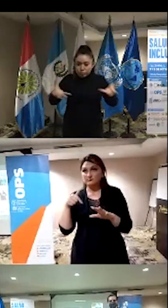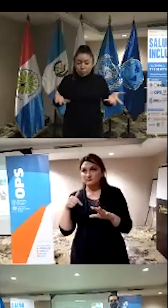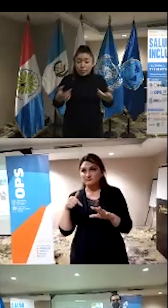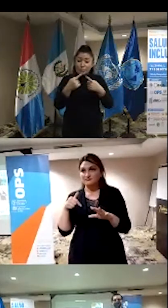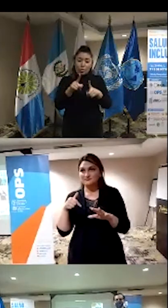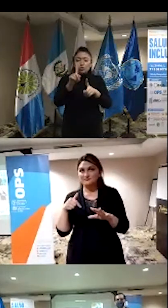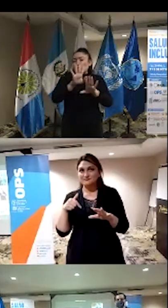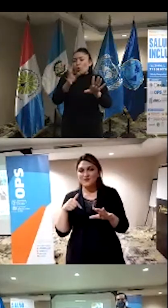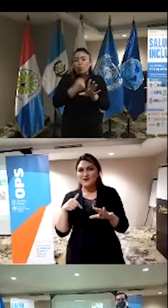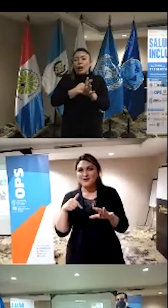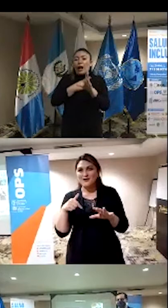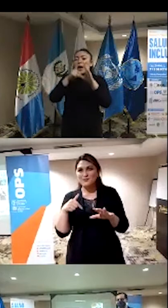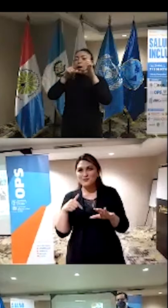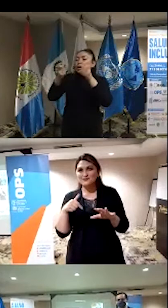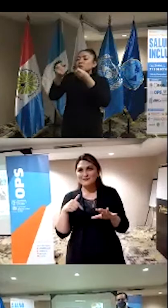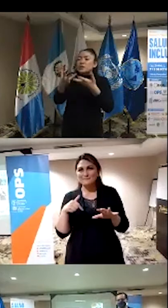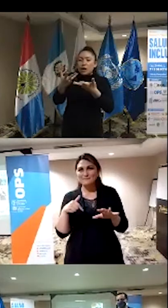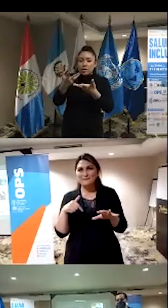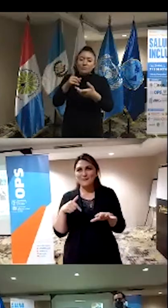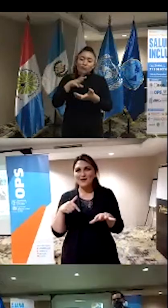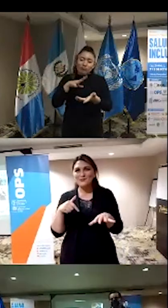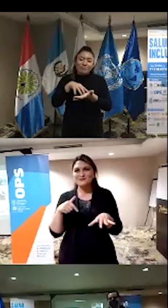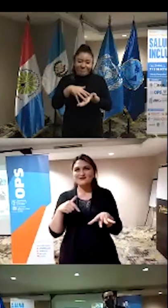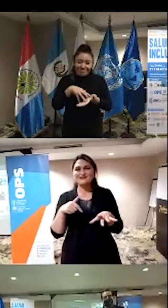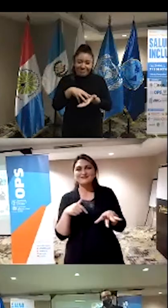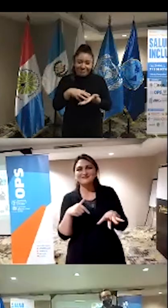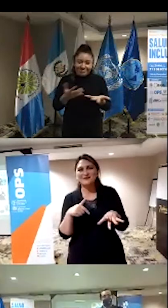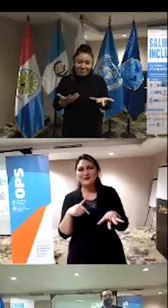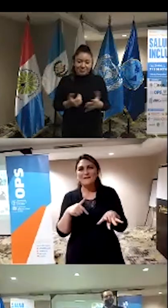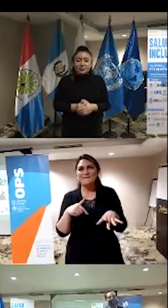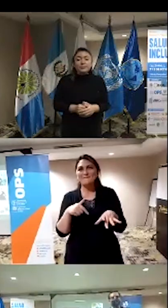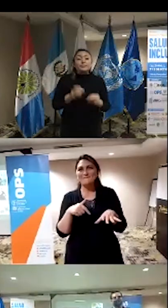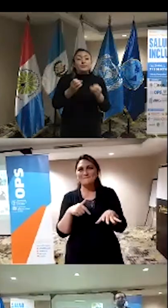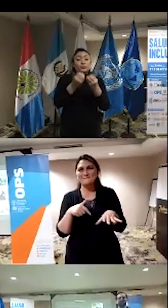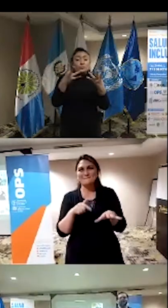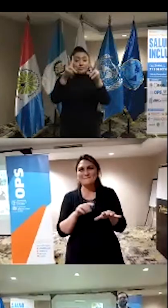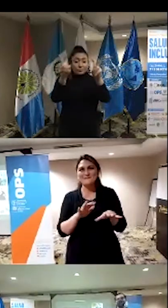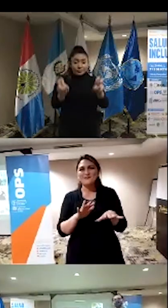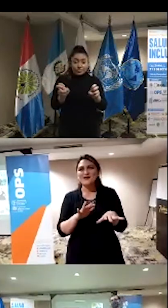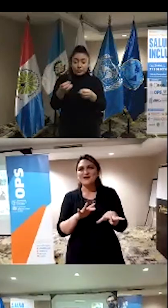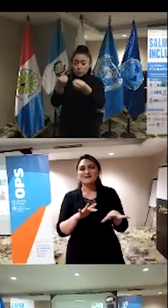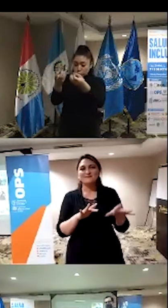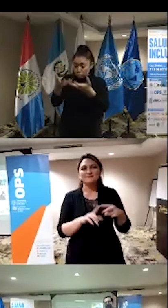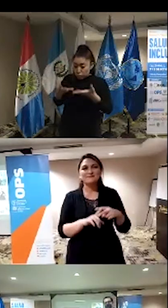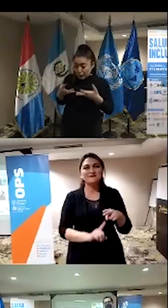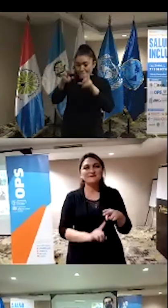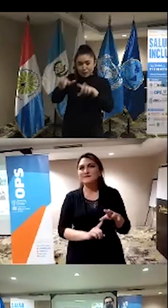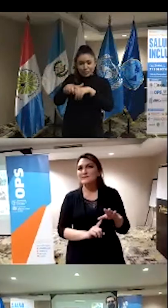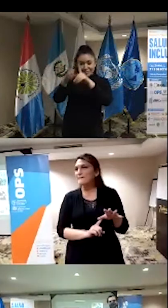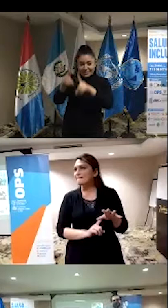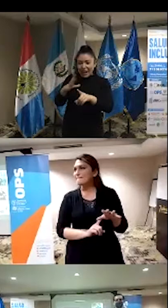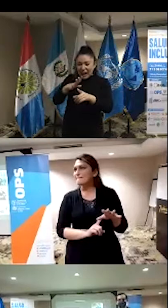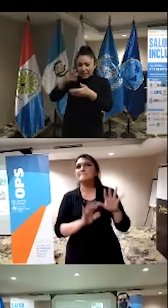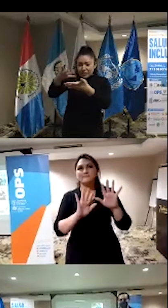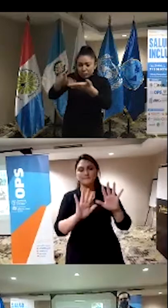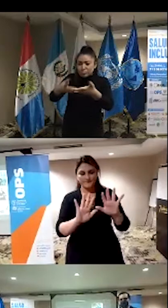encuesta, también tiene una debilidad. En cuanto a los censos, pues miren, a lo largo de ya varios